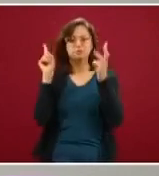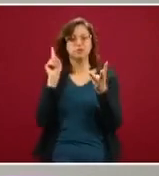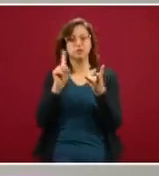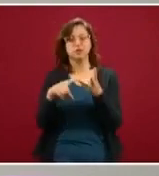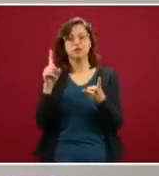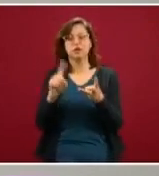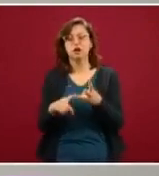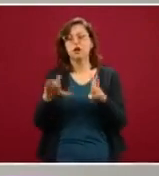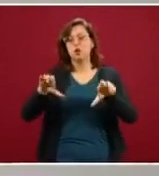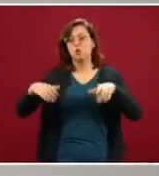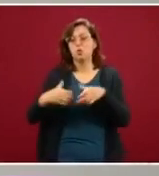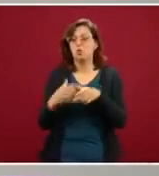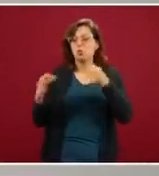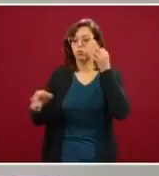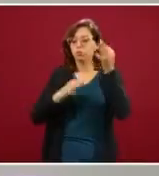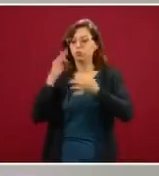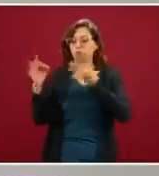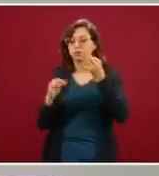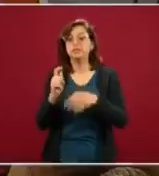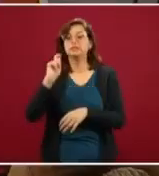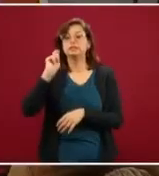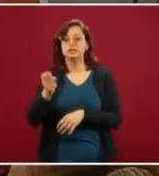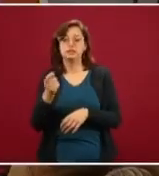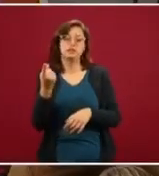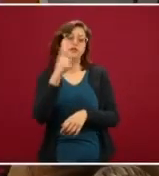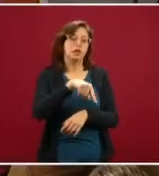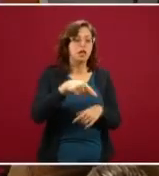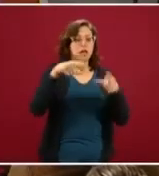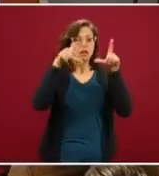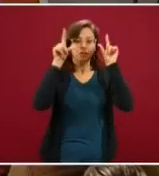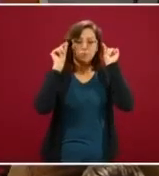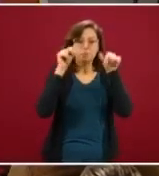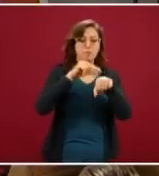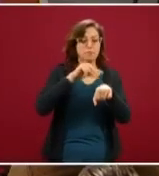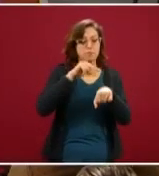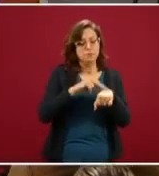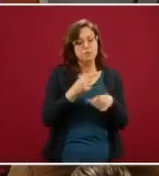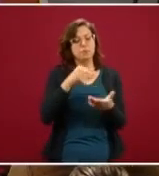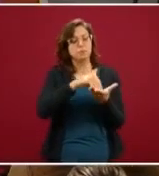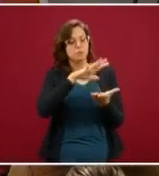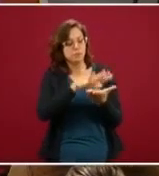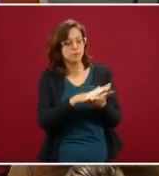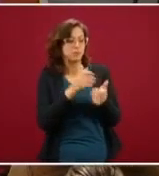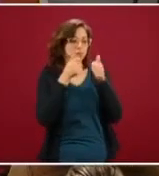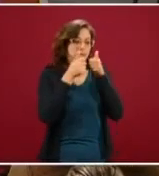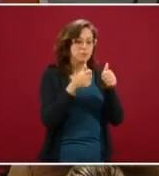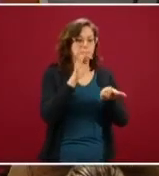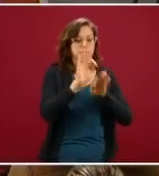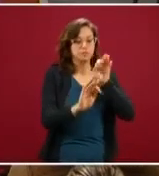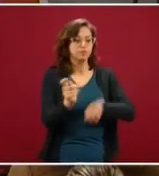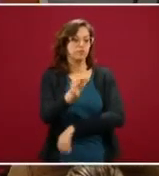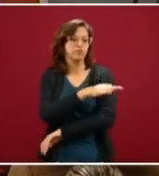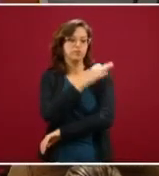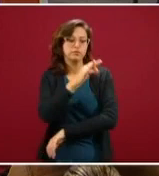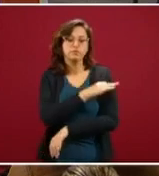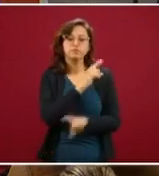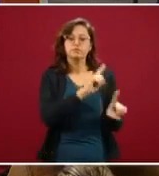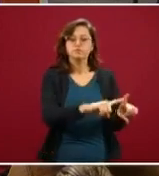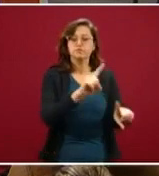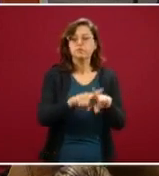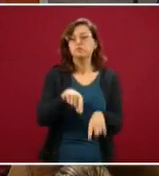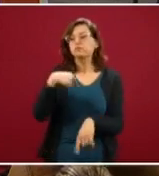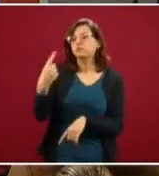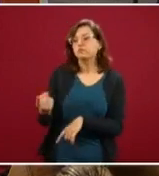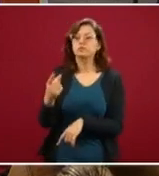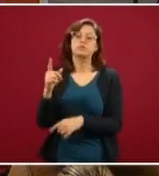acción comunitaria que mientras el médico y la enfermera vacunan y dan consulta, el promotor de acción comunitaria da pláticas y organiza a la